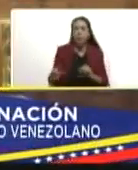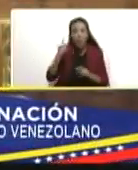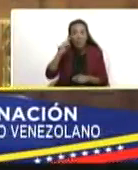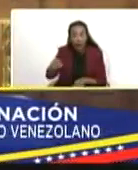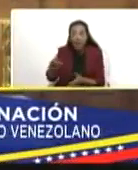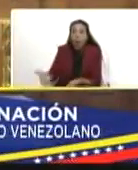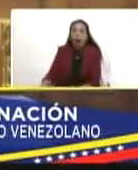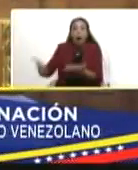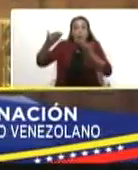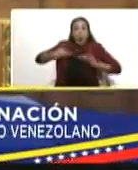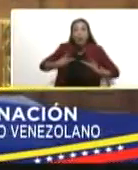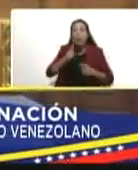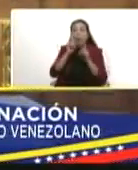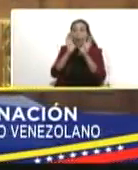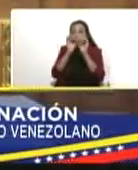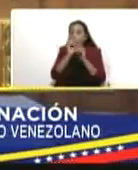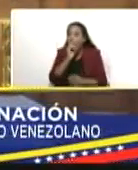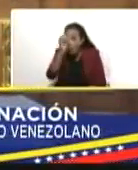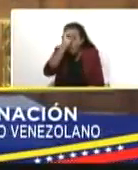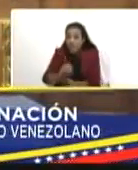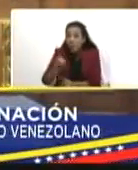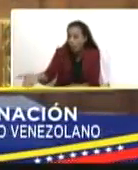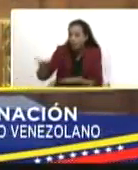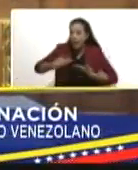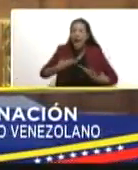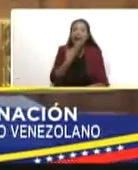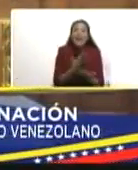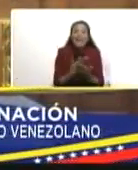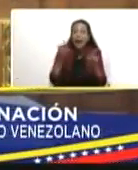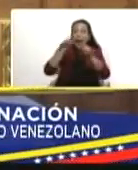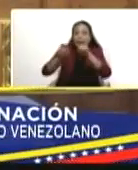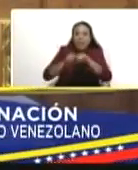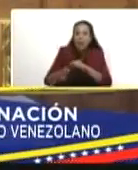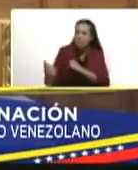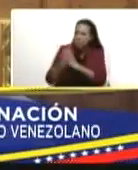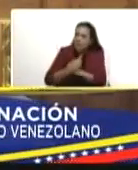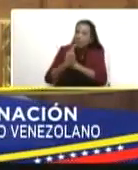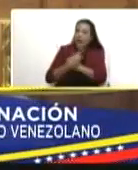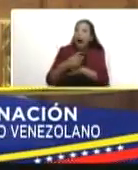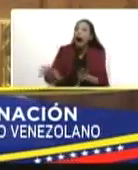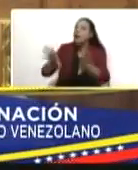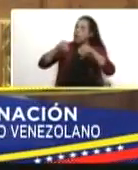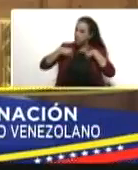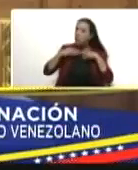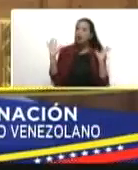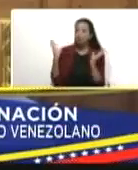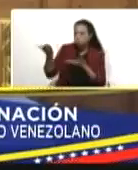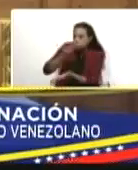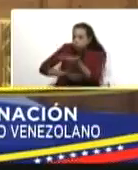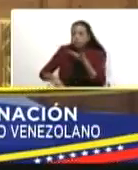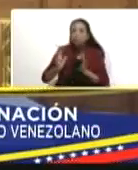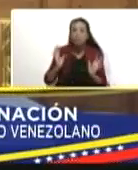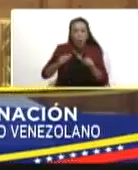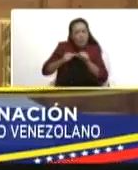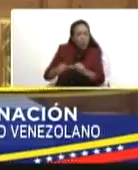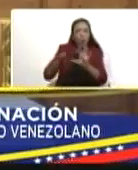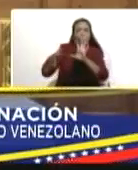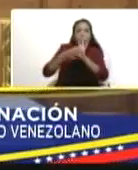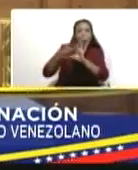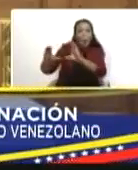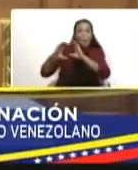ellos recibir sus opiniones propuestas críticas exigencia una interpelación popular permanente